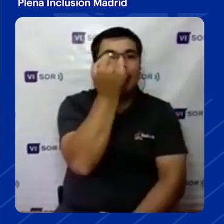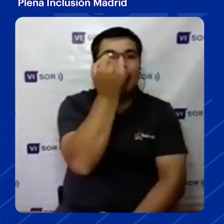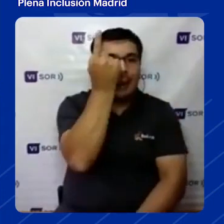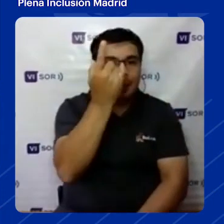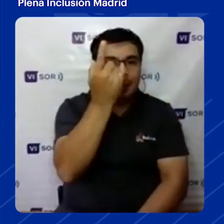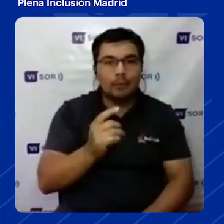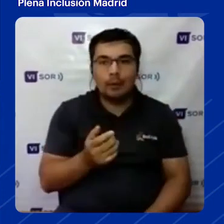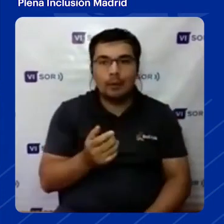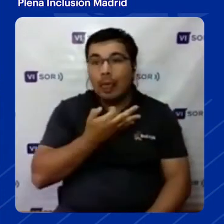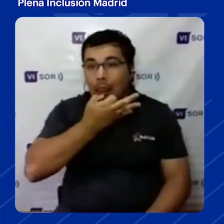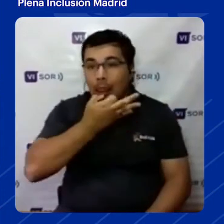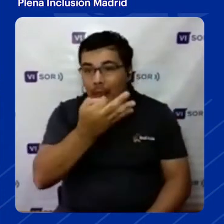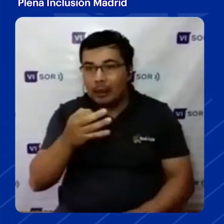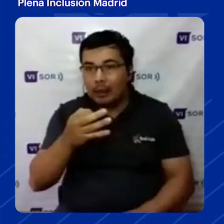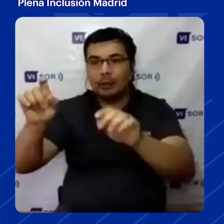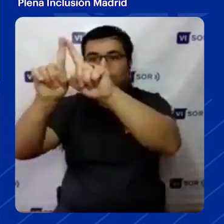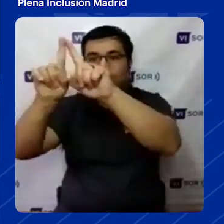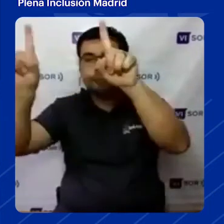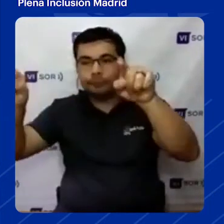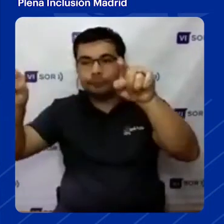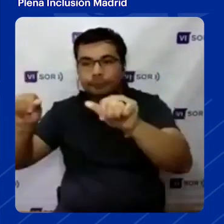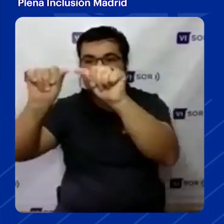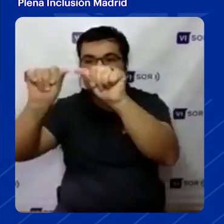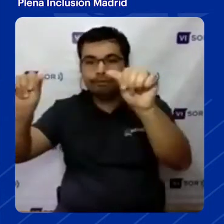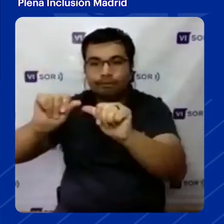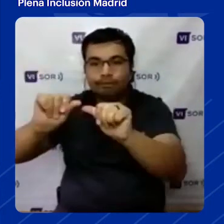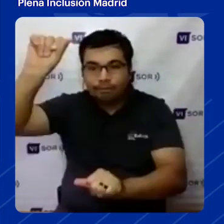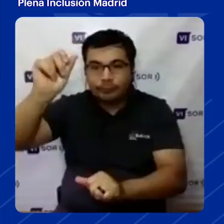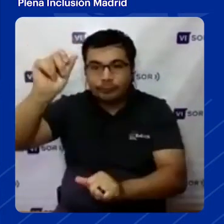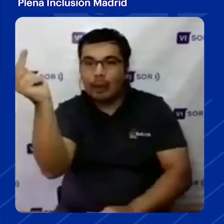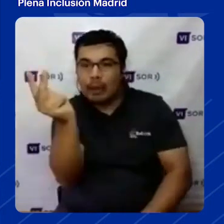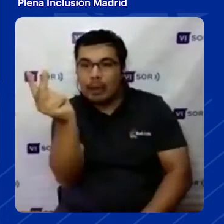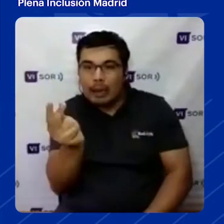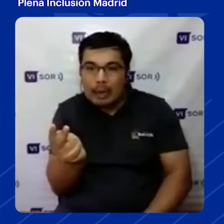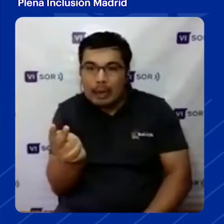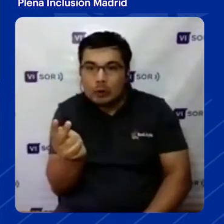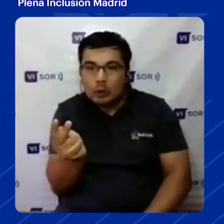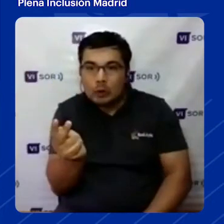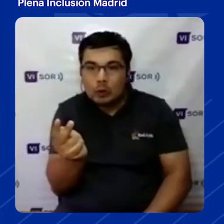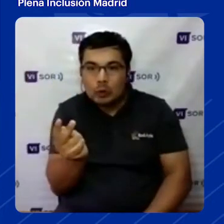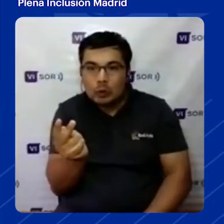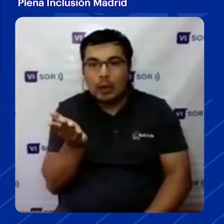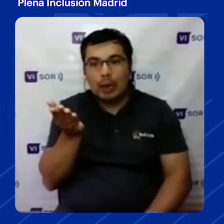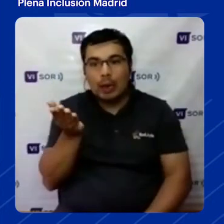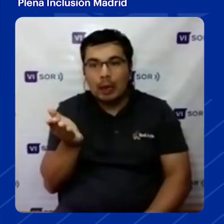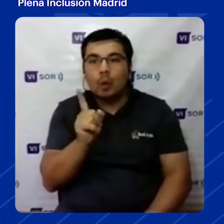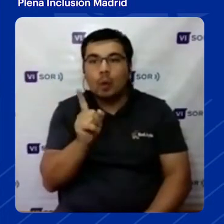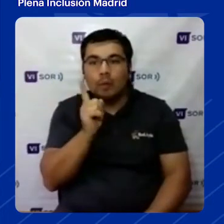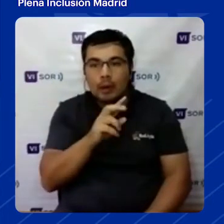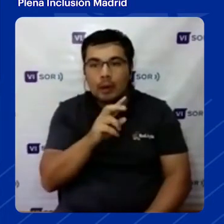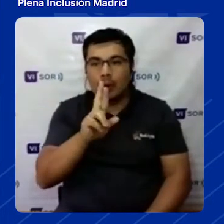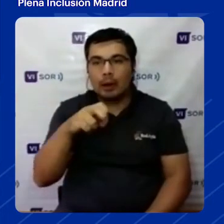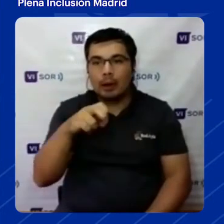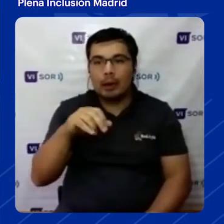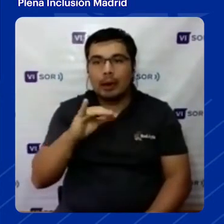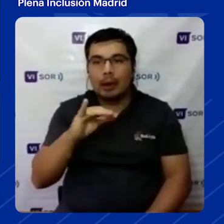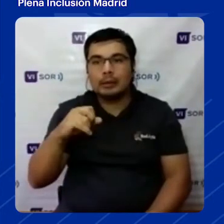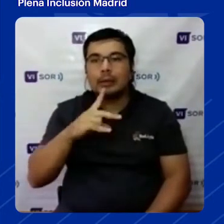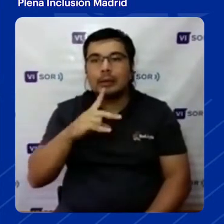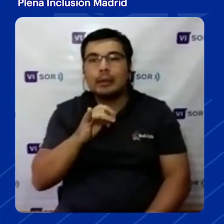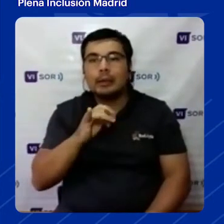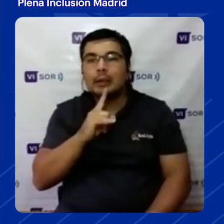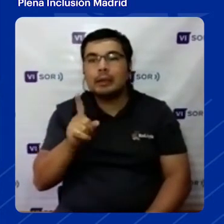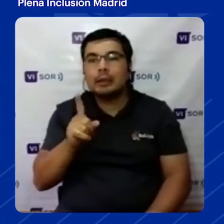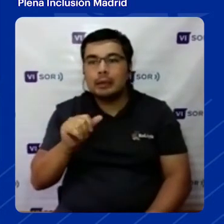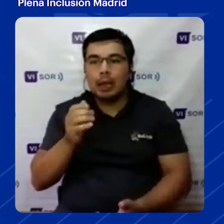con unas determinadas dimensiones que pertenece al estilo final renacentista de la escuela italiana veneciana,